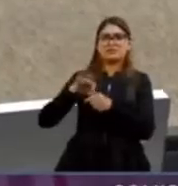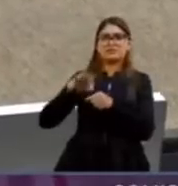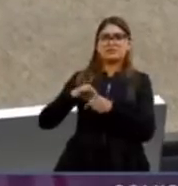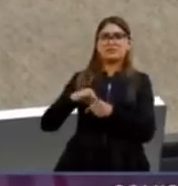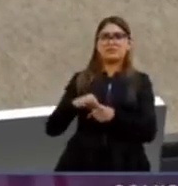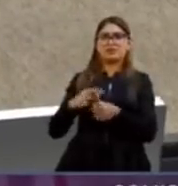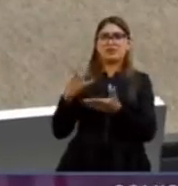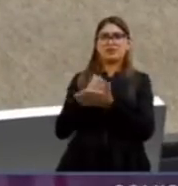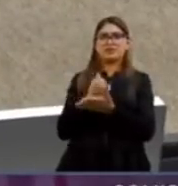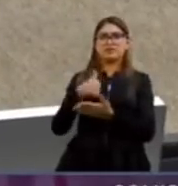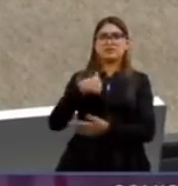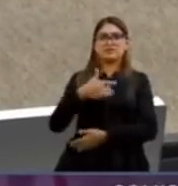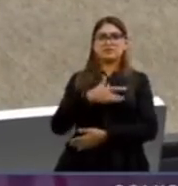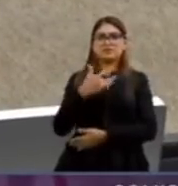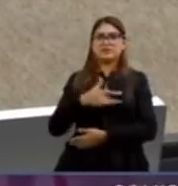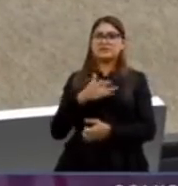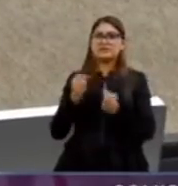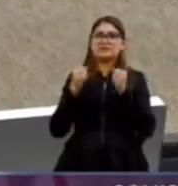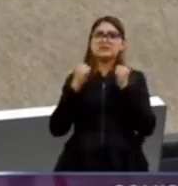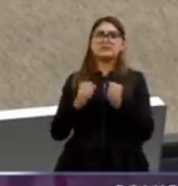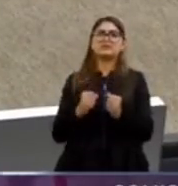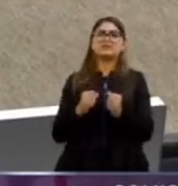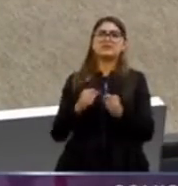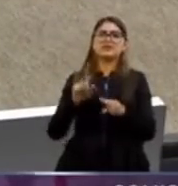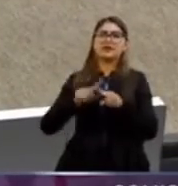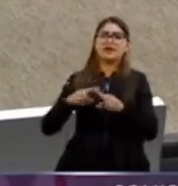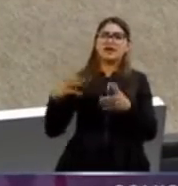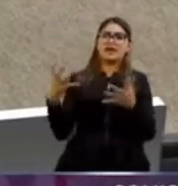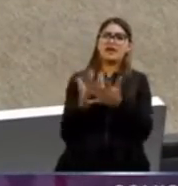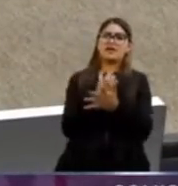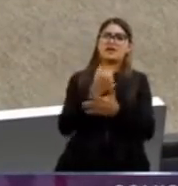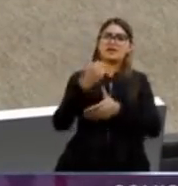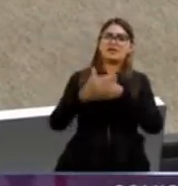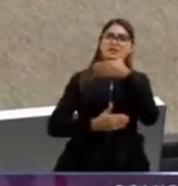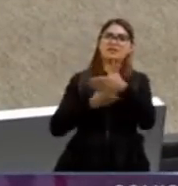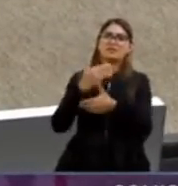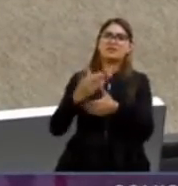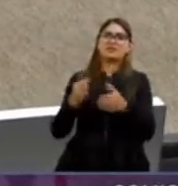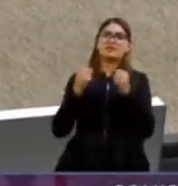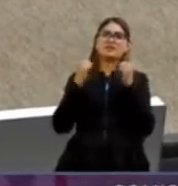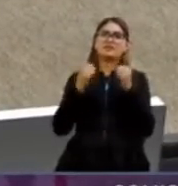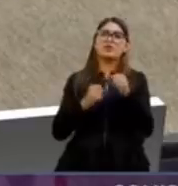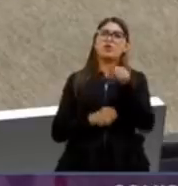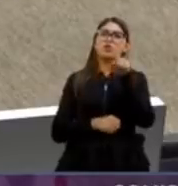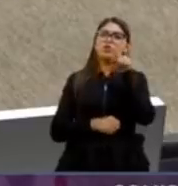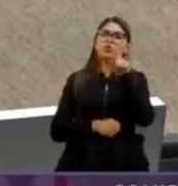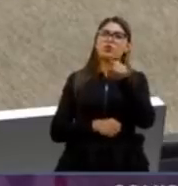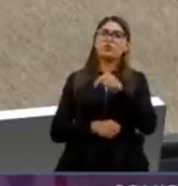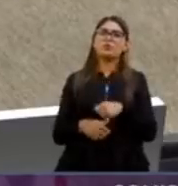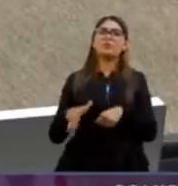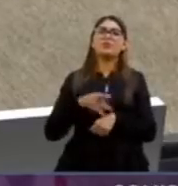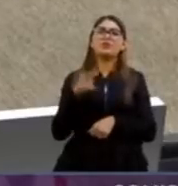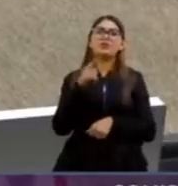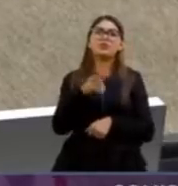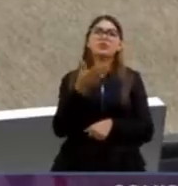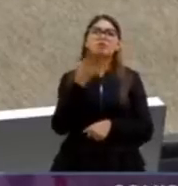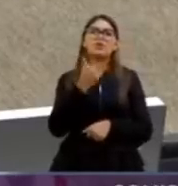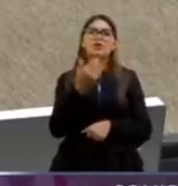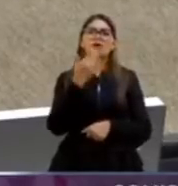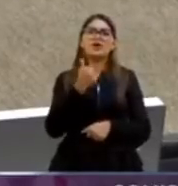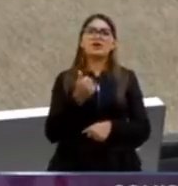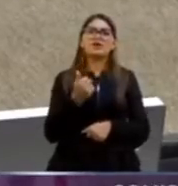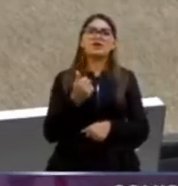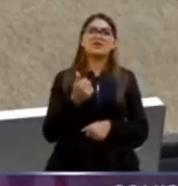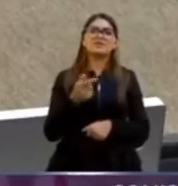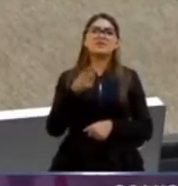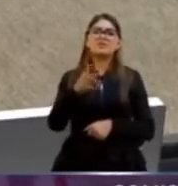Y sin duda alguna, yo creo que el gran ganador de este proceso definitivamente eres tú, que no tienes ni siquiera posibilidad